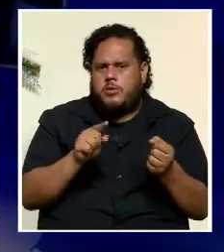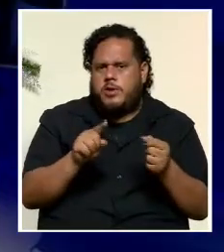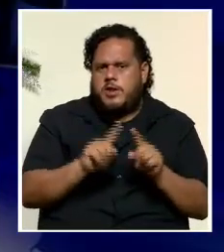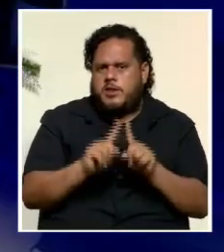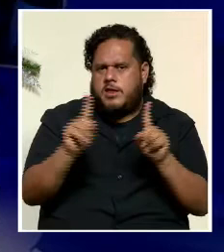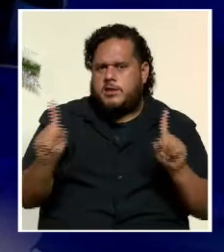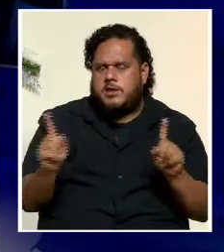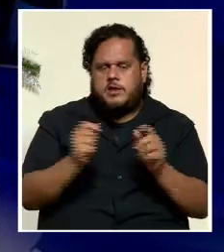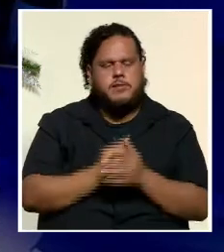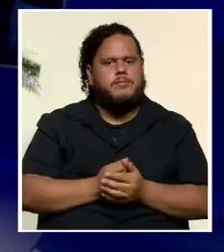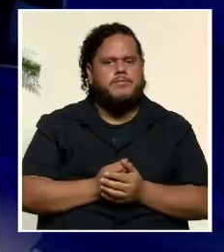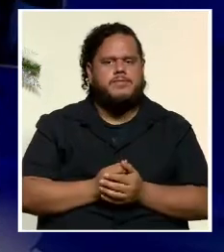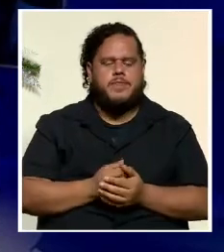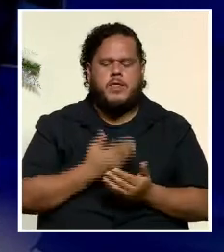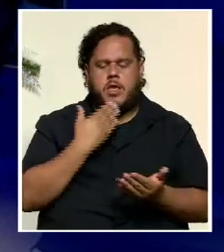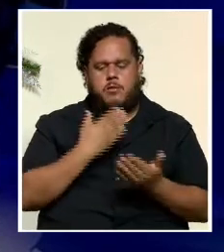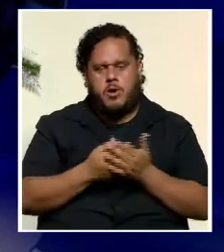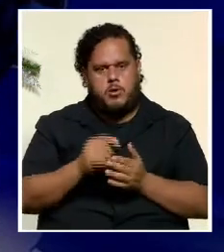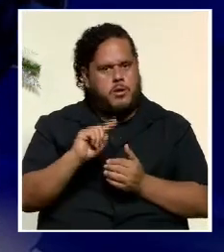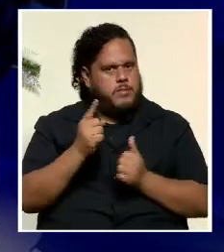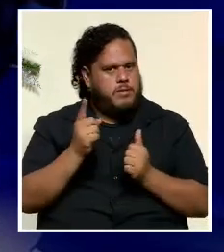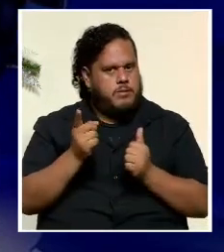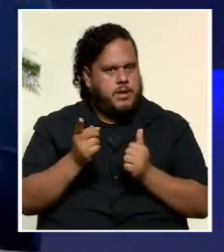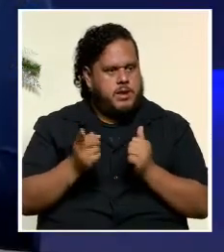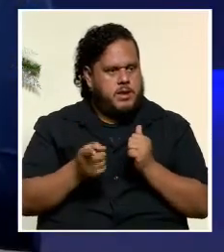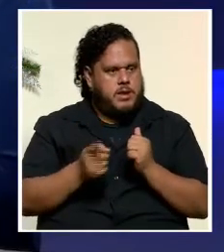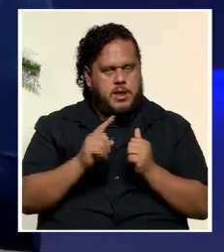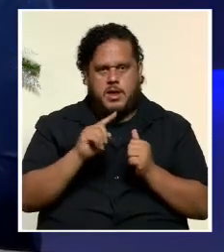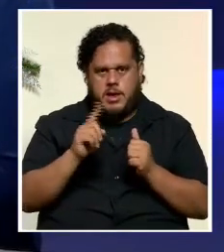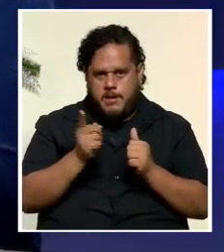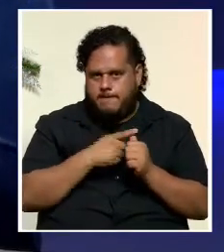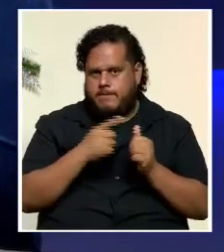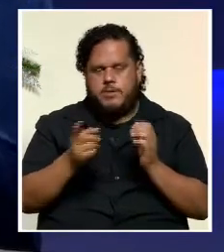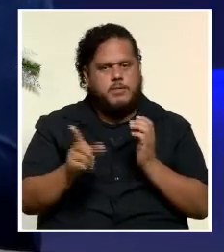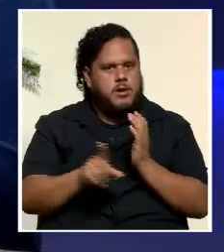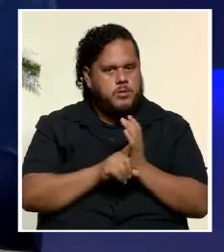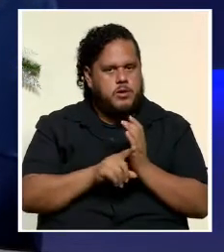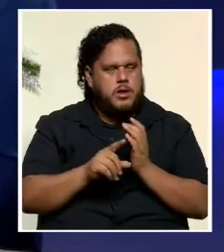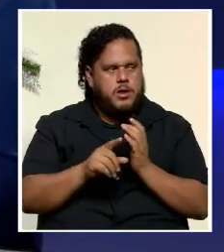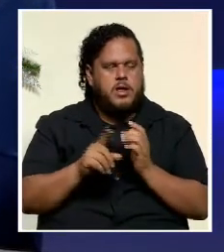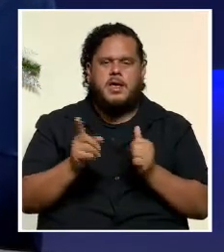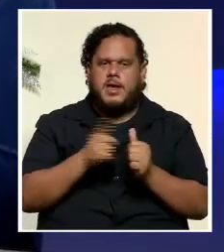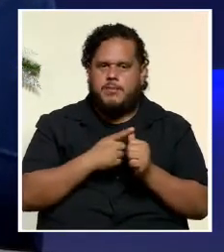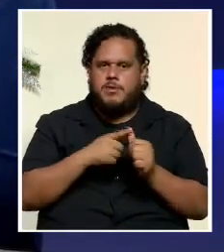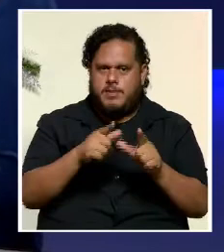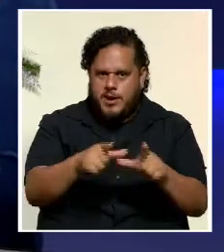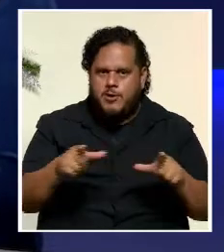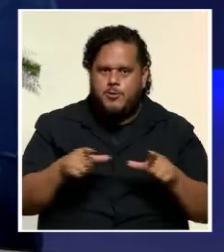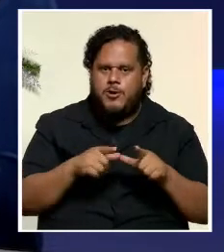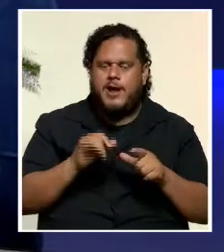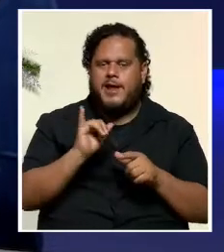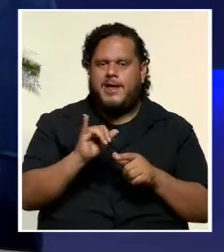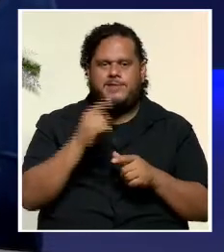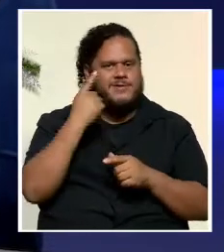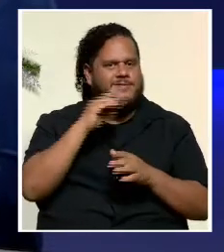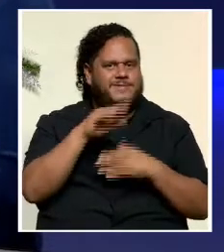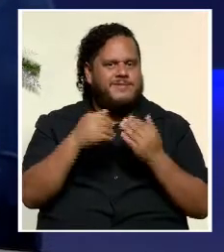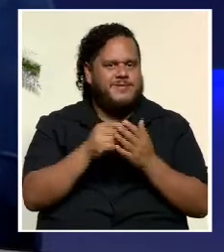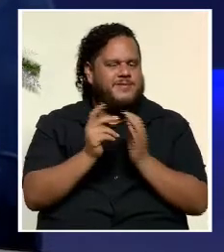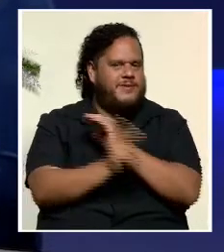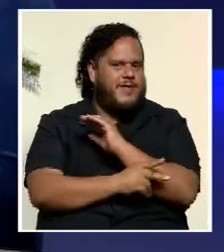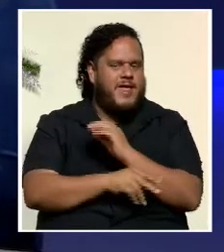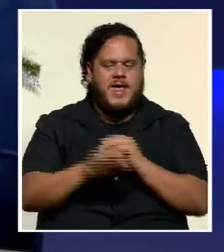distancia? Mire, bueno, en primer lugar tengo que destacar que eso es así para todos los países, porque nadie puede cumplir